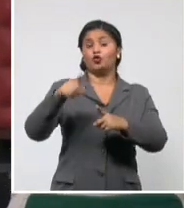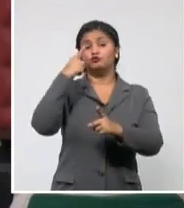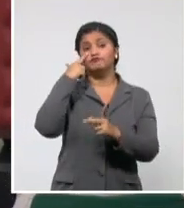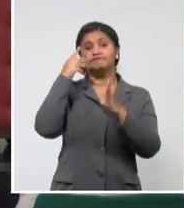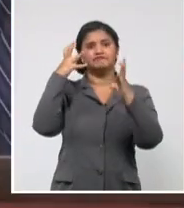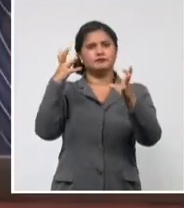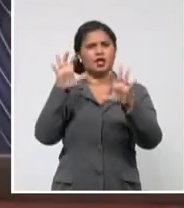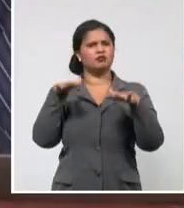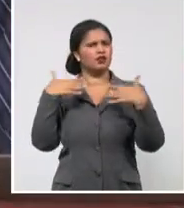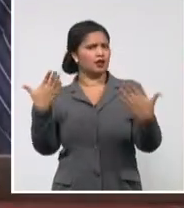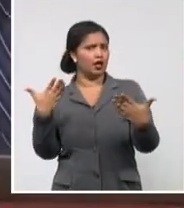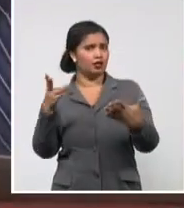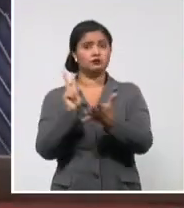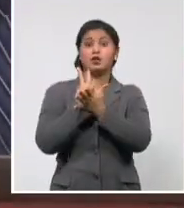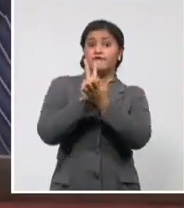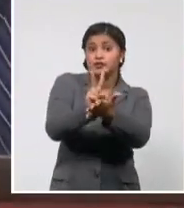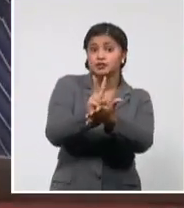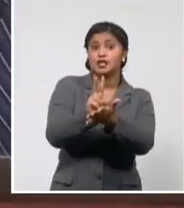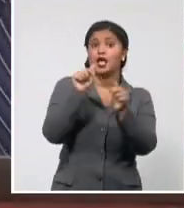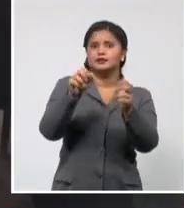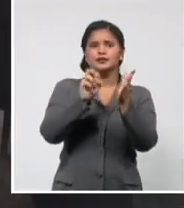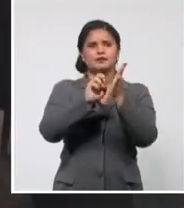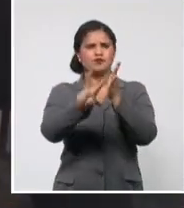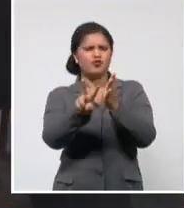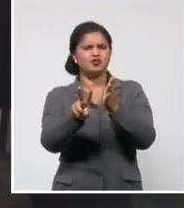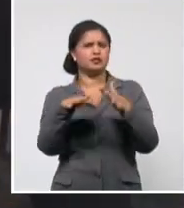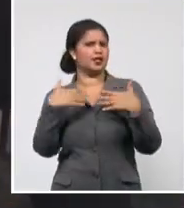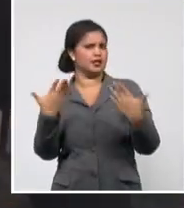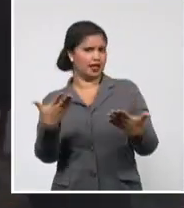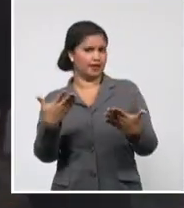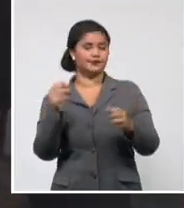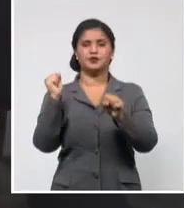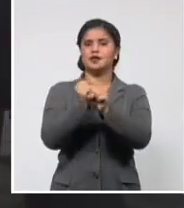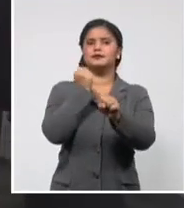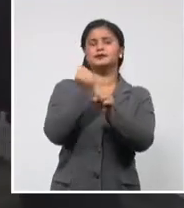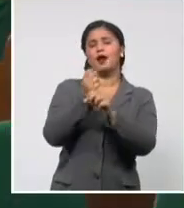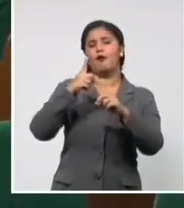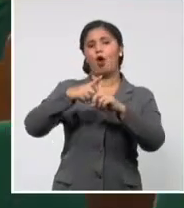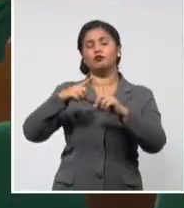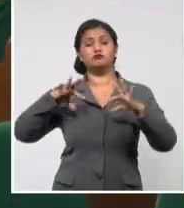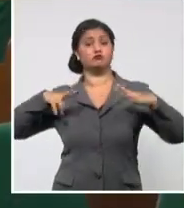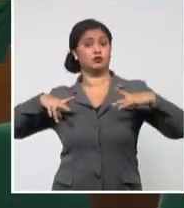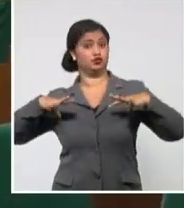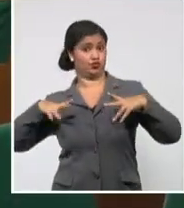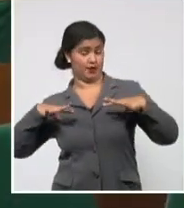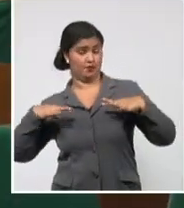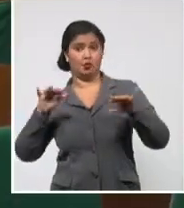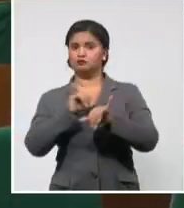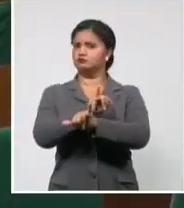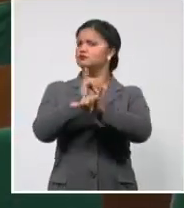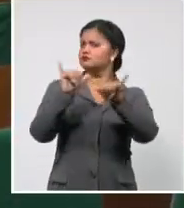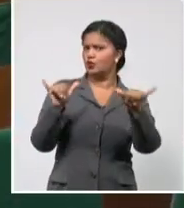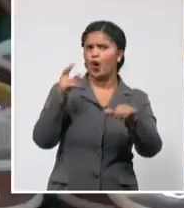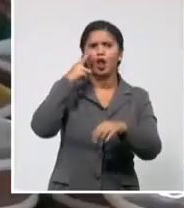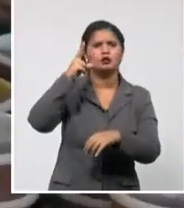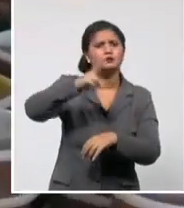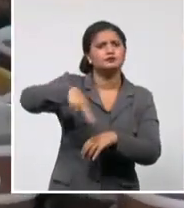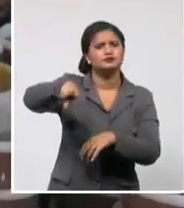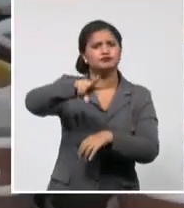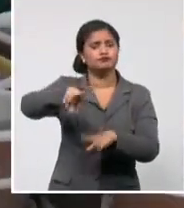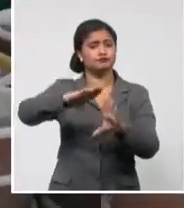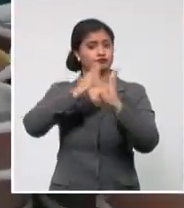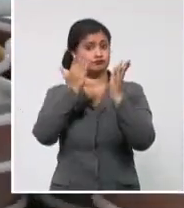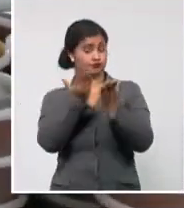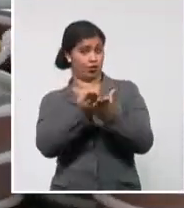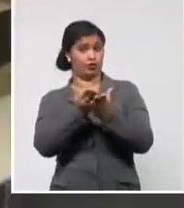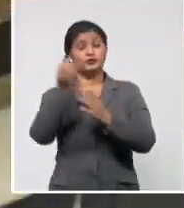el recorrido ministerial fue el aseguramiento al turismo y los compromisos del MINAL con la industria del ocio. A pesar de las limitaciones